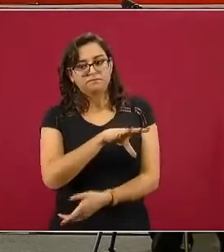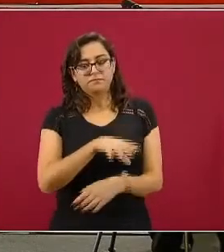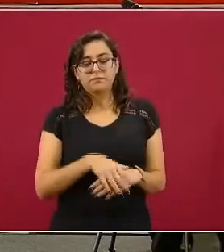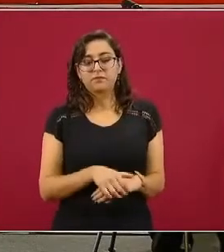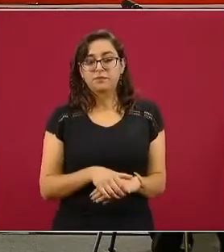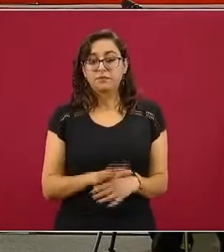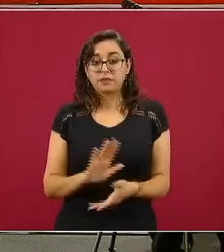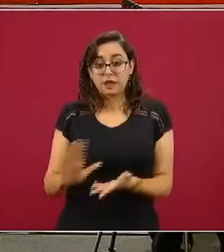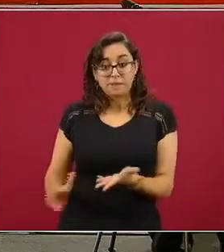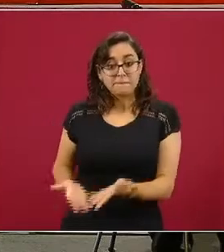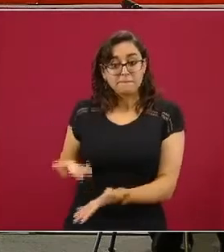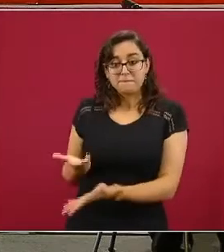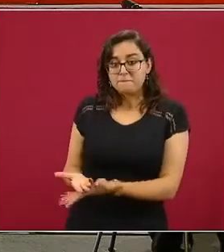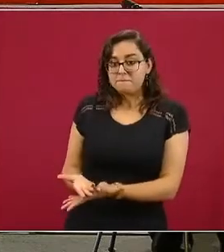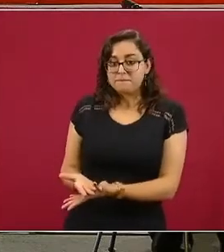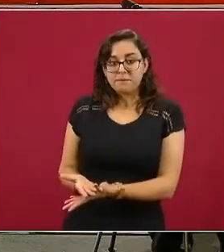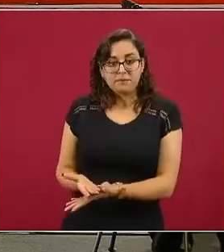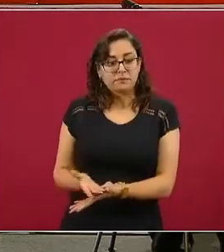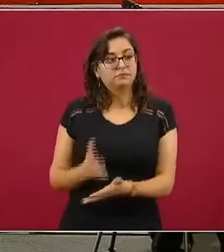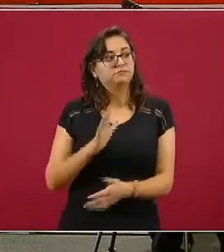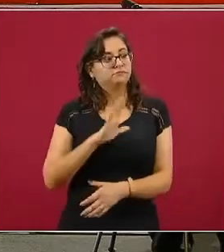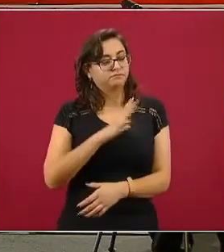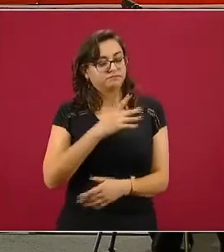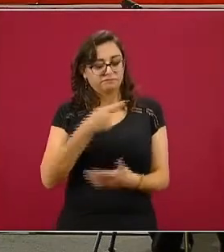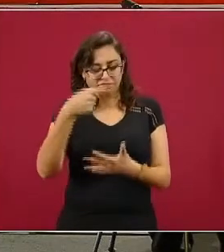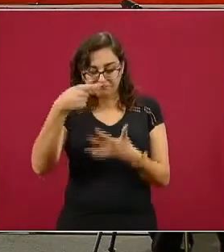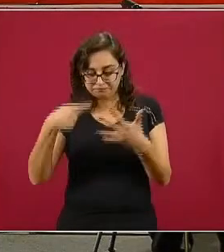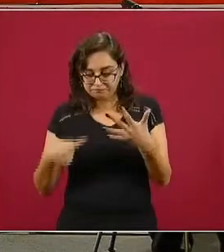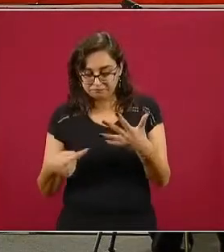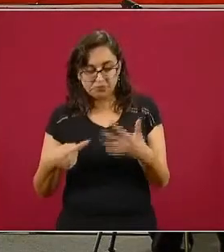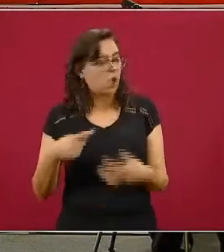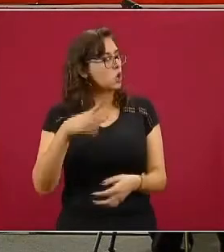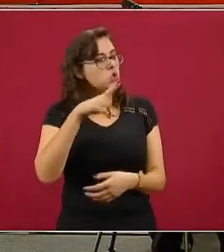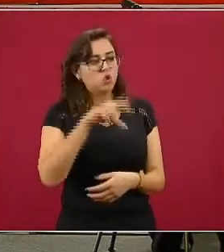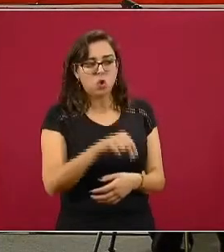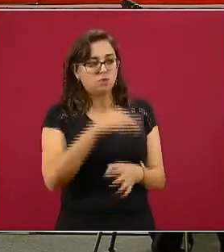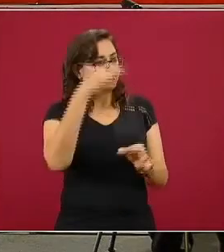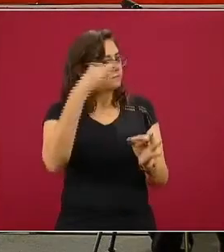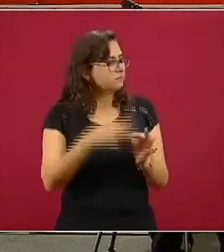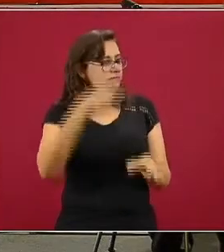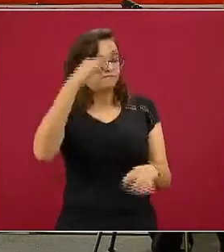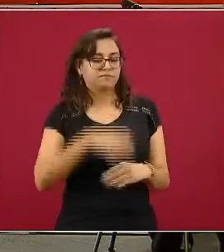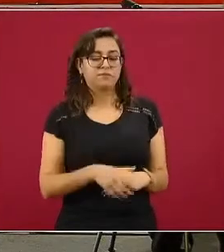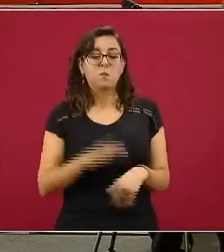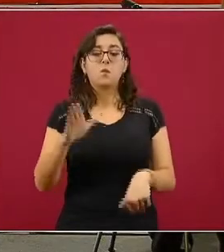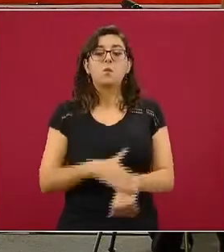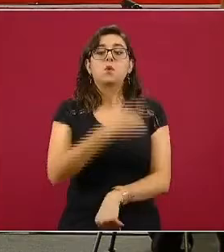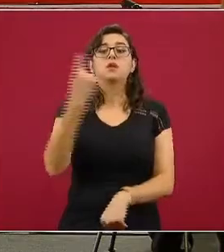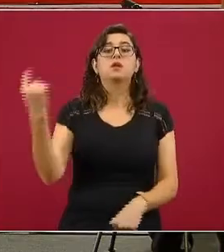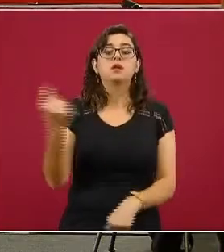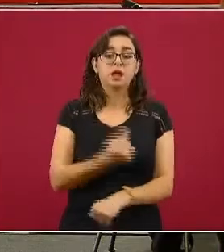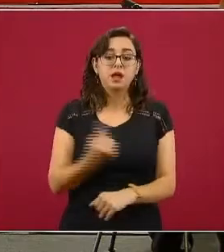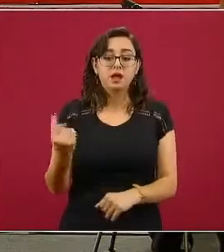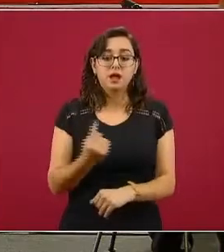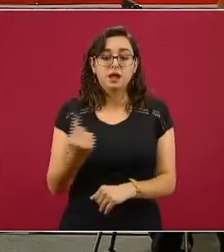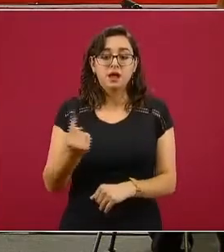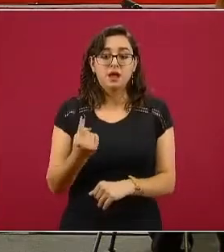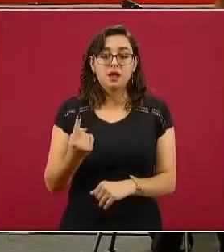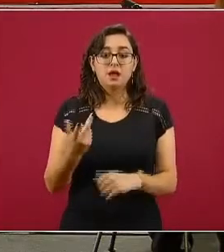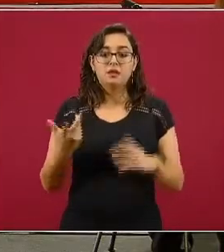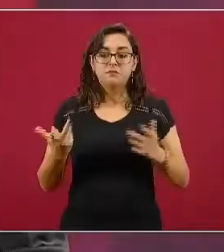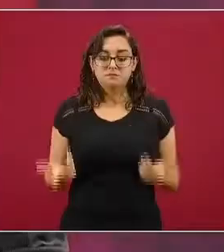la solicitud, sino se le ha dado un dictamen no favorable. ¿Por qué razón? Porque los